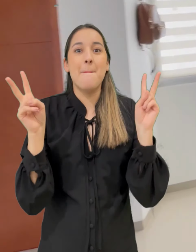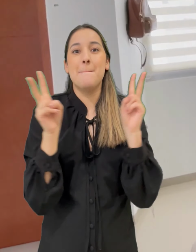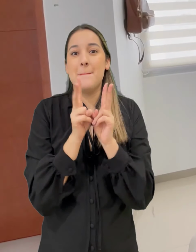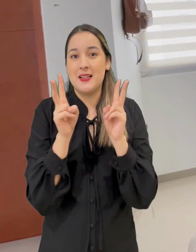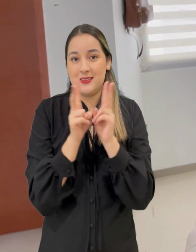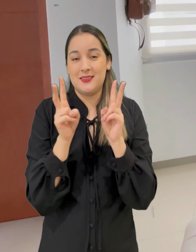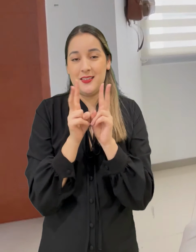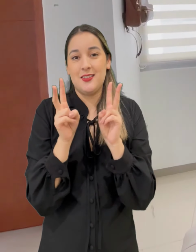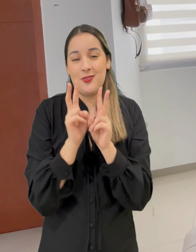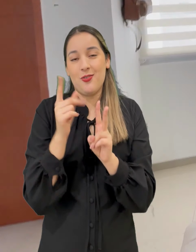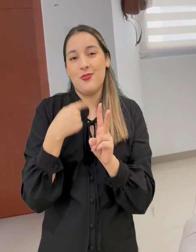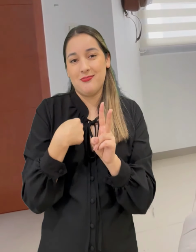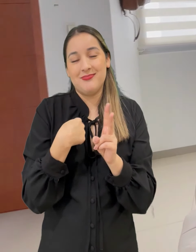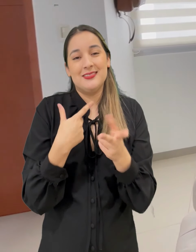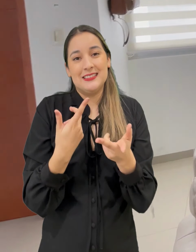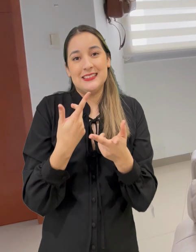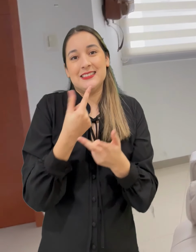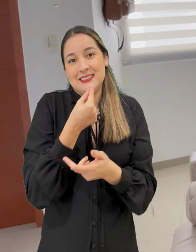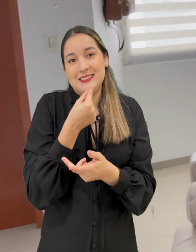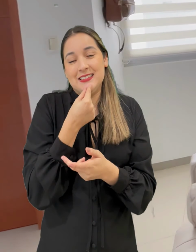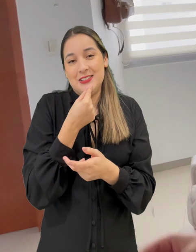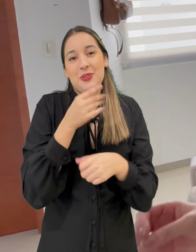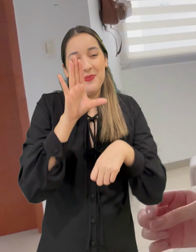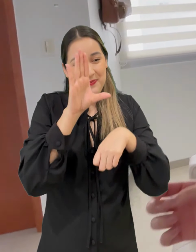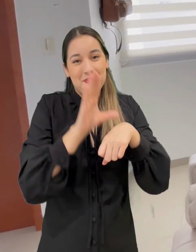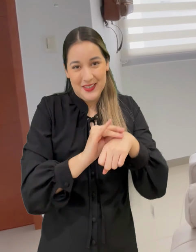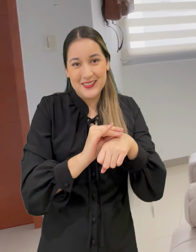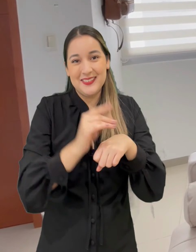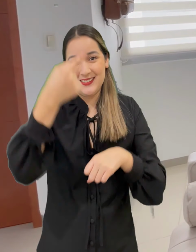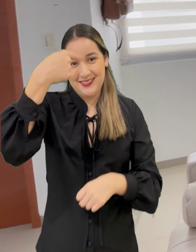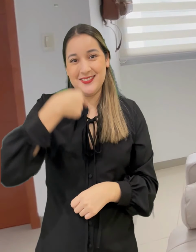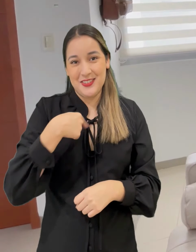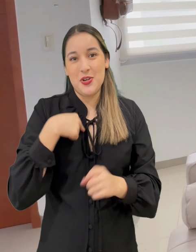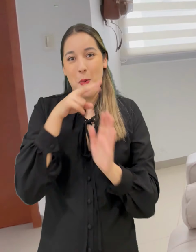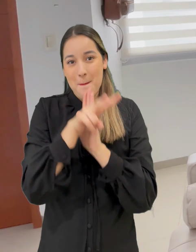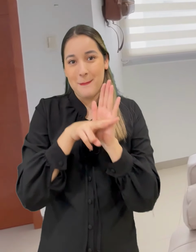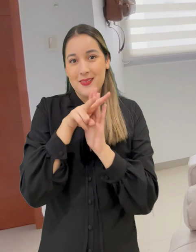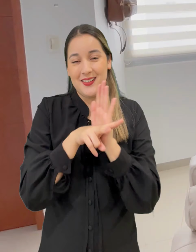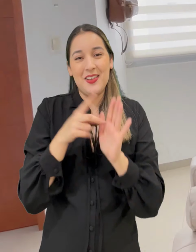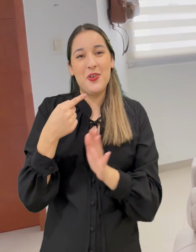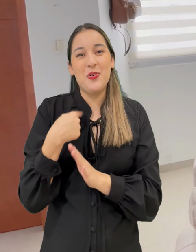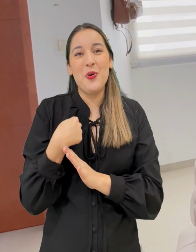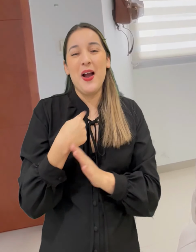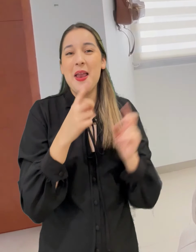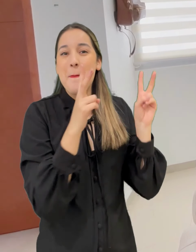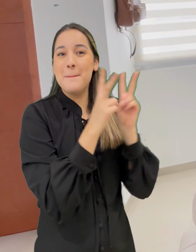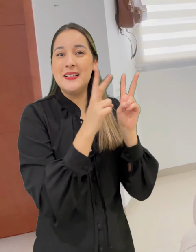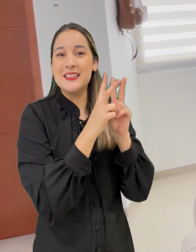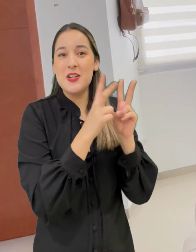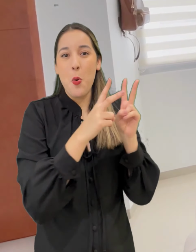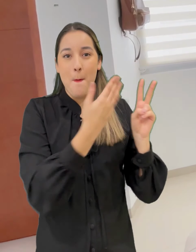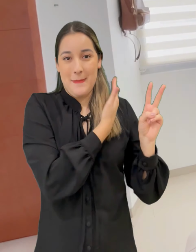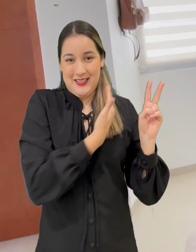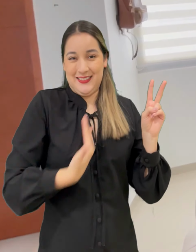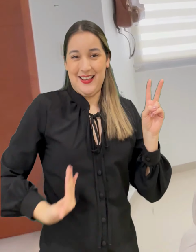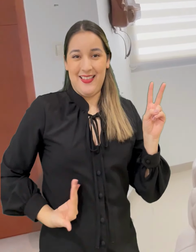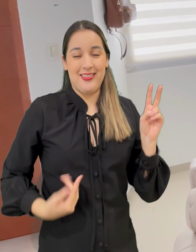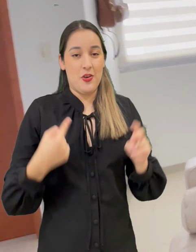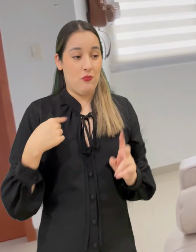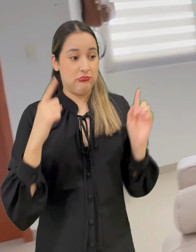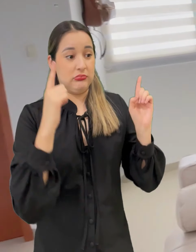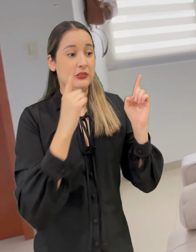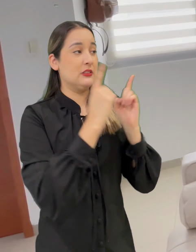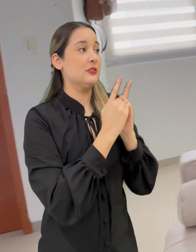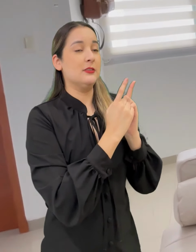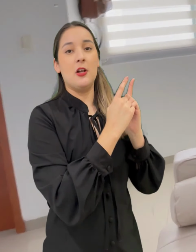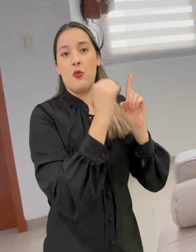que me los van a poder prestar pues le pedí fui con el presidente de aquí de vecinos ella me